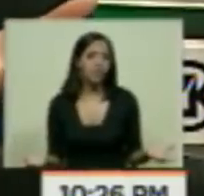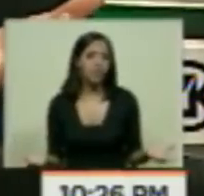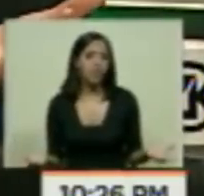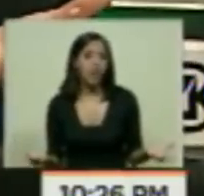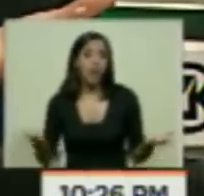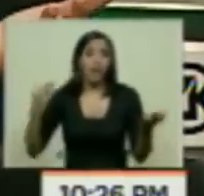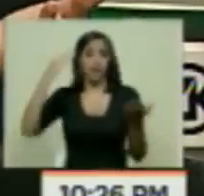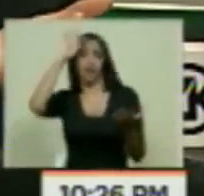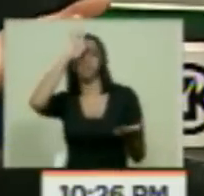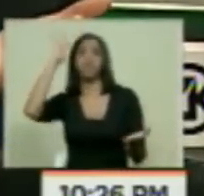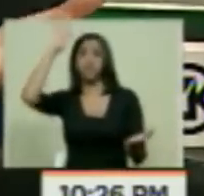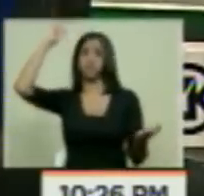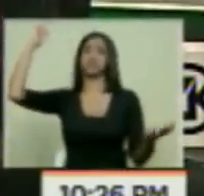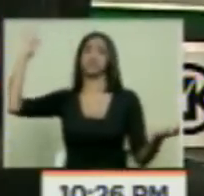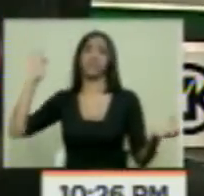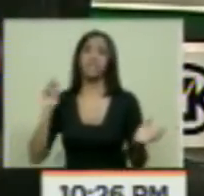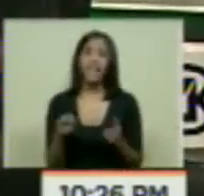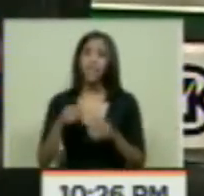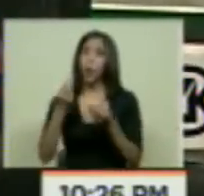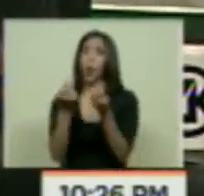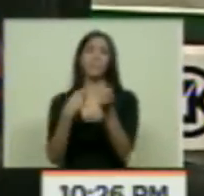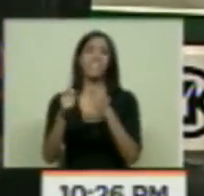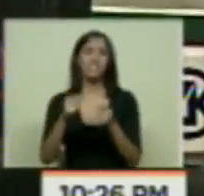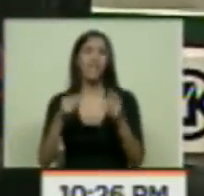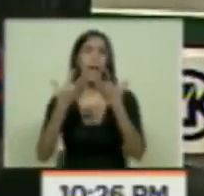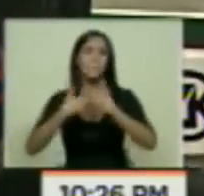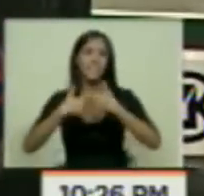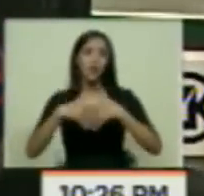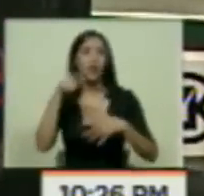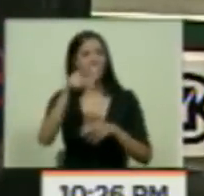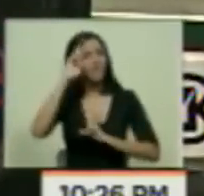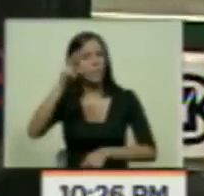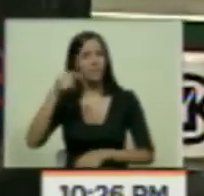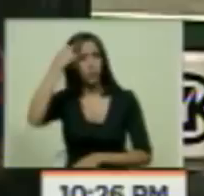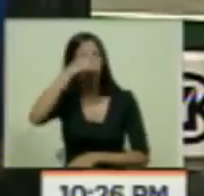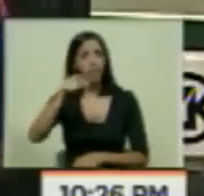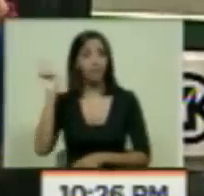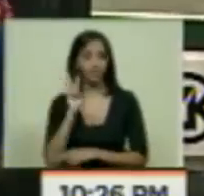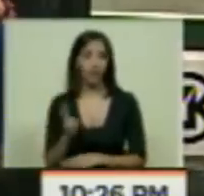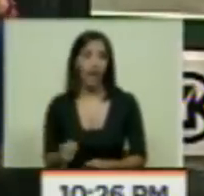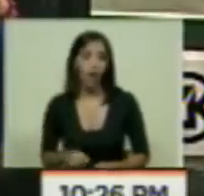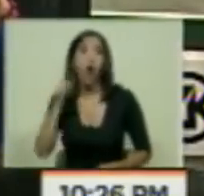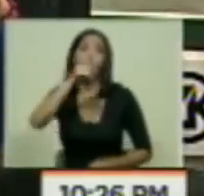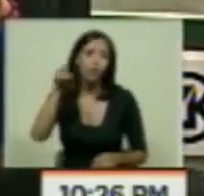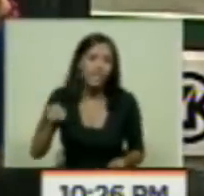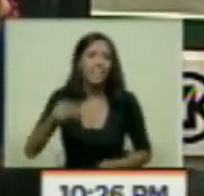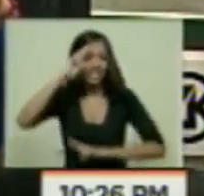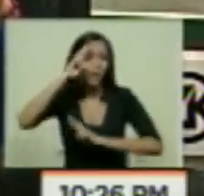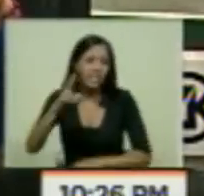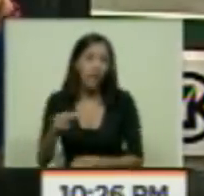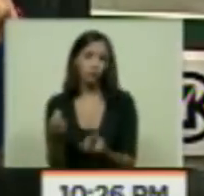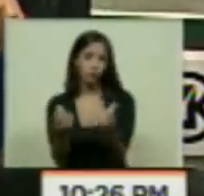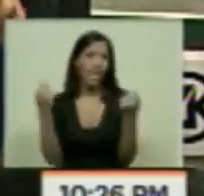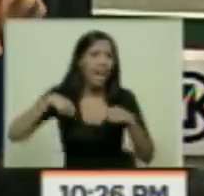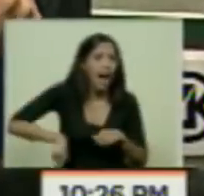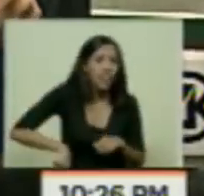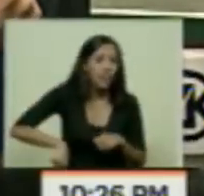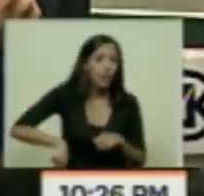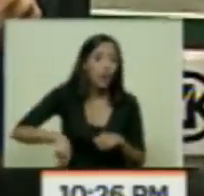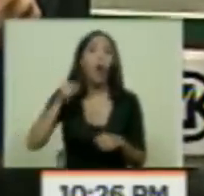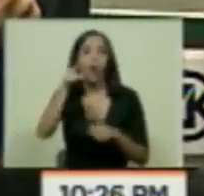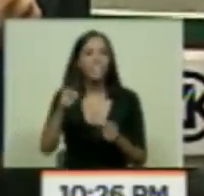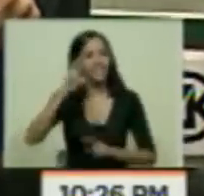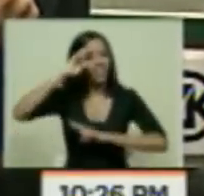del comerciante y el empresario. Y ustedes están respetando al pueblo venezolano. Ustedes le están respetando su salario. Ustedes le